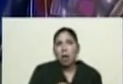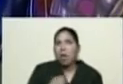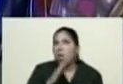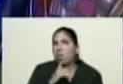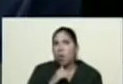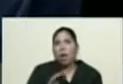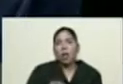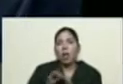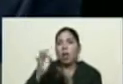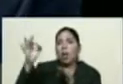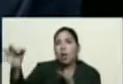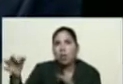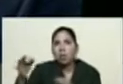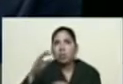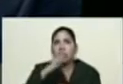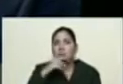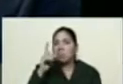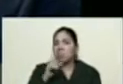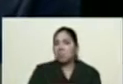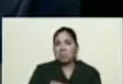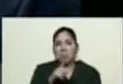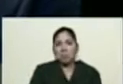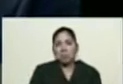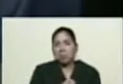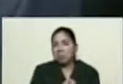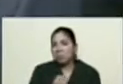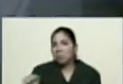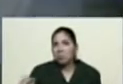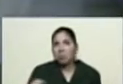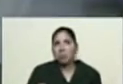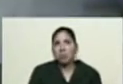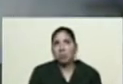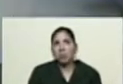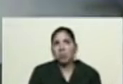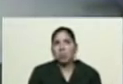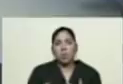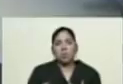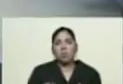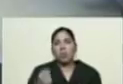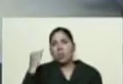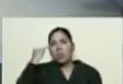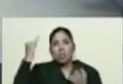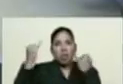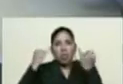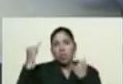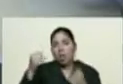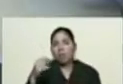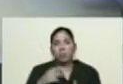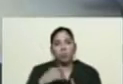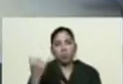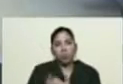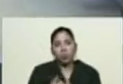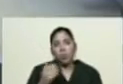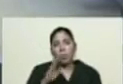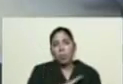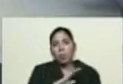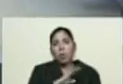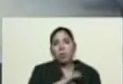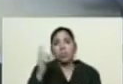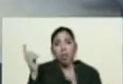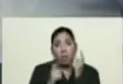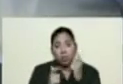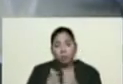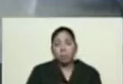tiempo que pueda contener la proyección y la potencia de sus ideas y de su proyecto. Y en ese